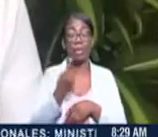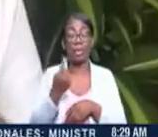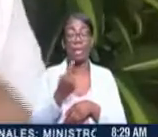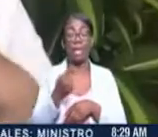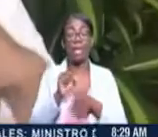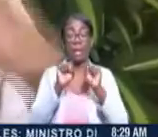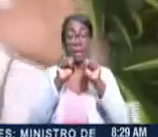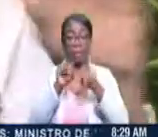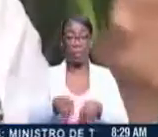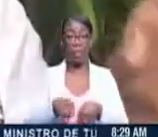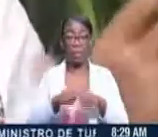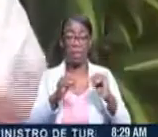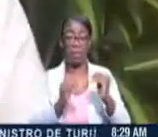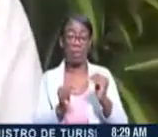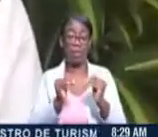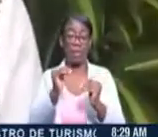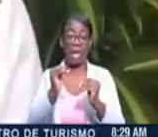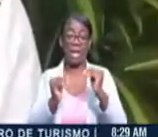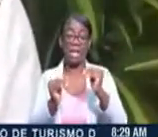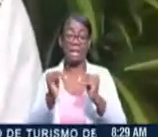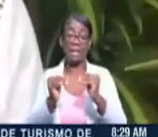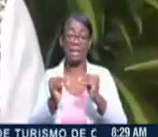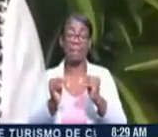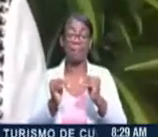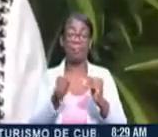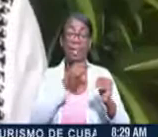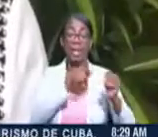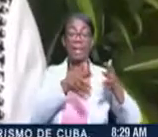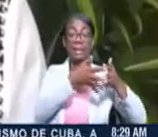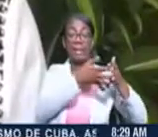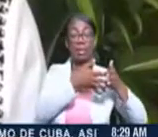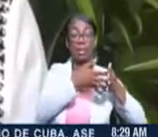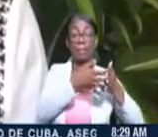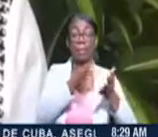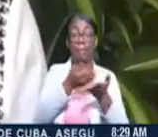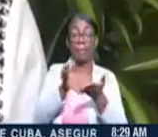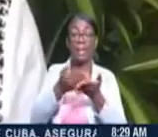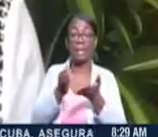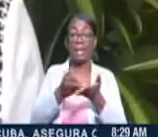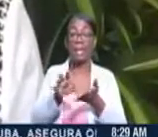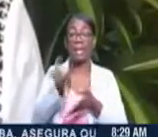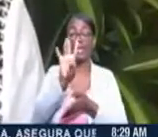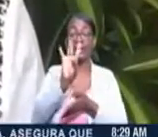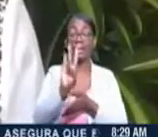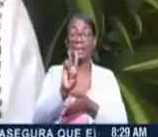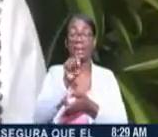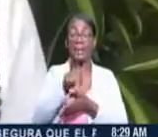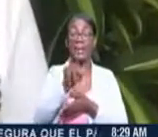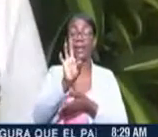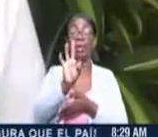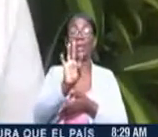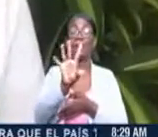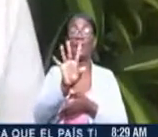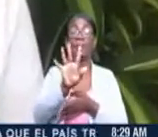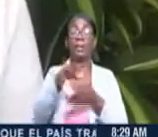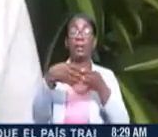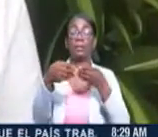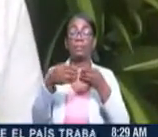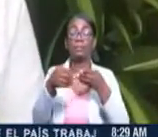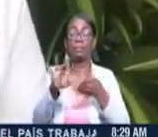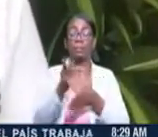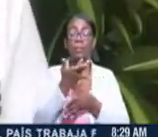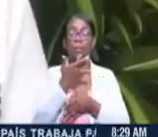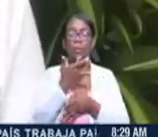lograr mantener un balance. En los Estados Unidos se vende la libra a $7.99, o sea, es un plato